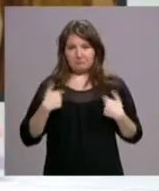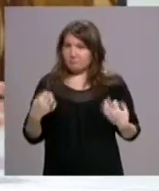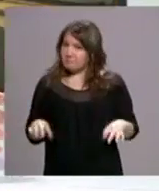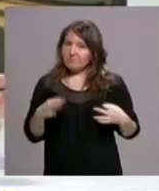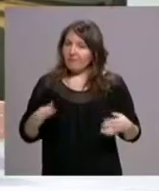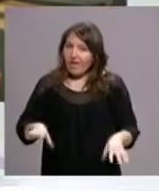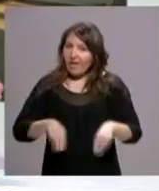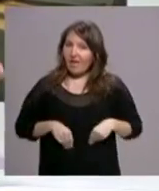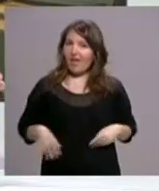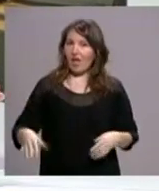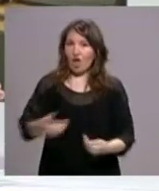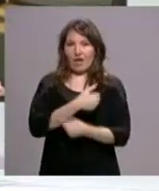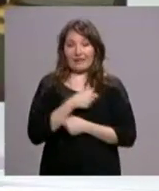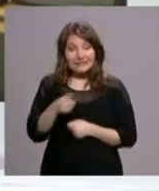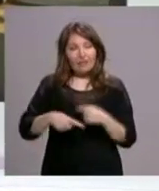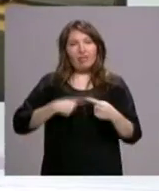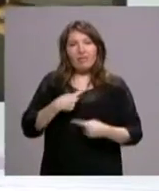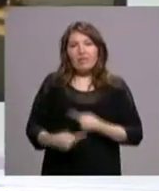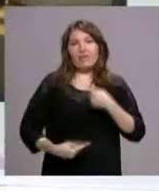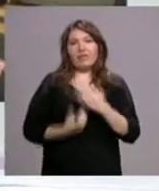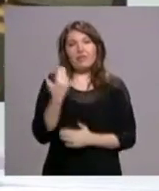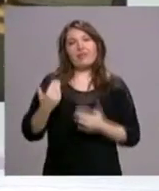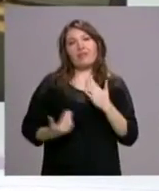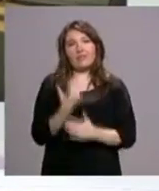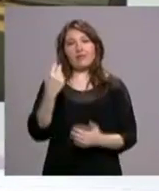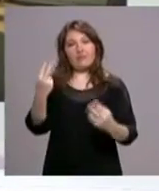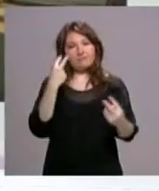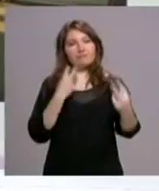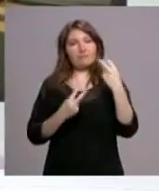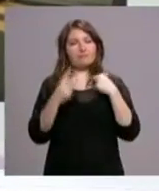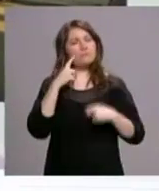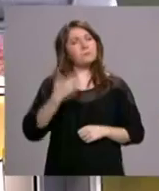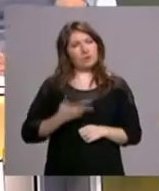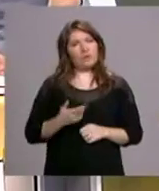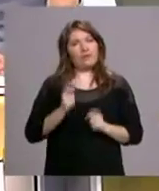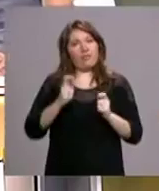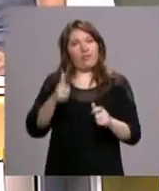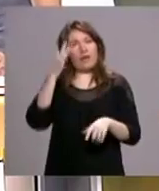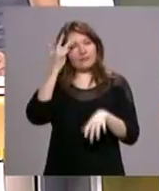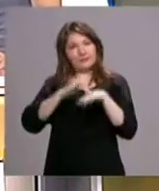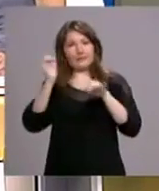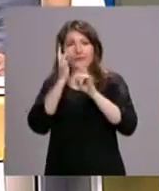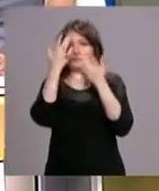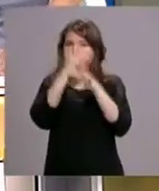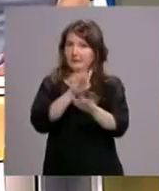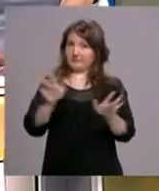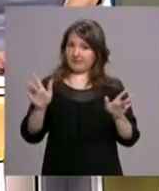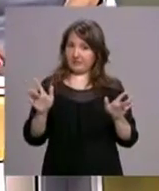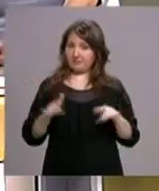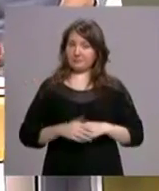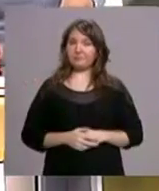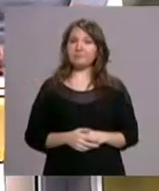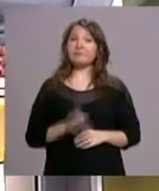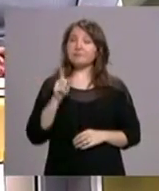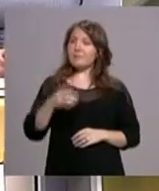vivimos. Eso es el día a día, pero que es muy importante. Y además el llamamiento que hace el Santo Padre también, ¿no?, en el